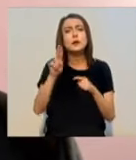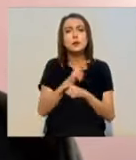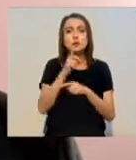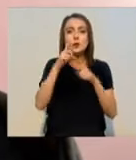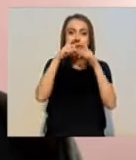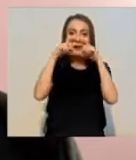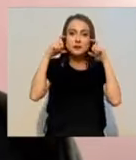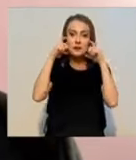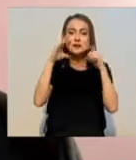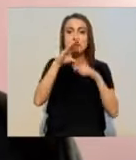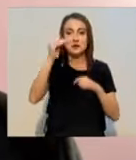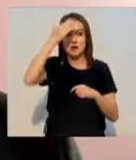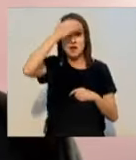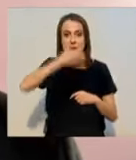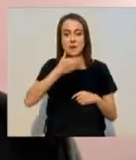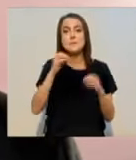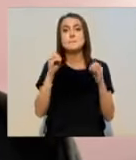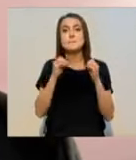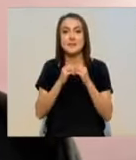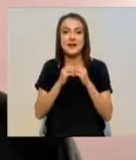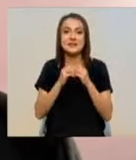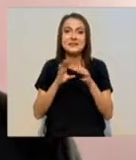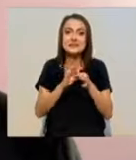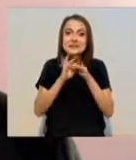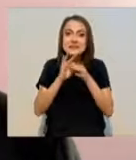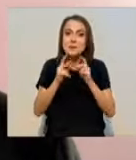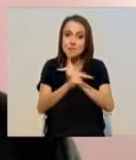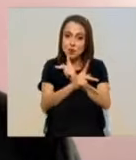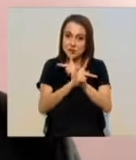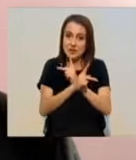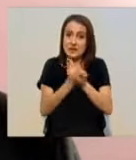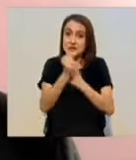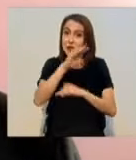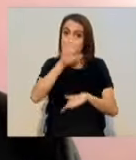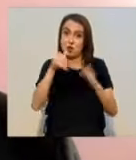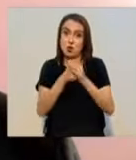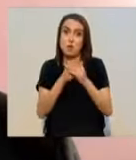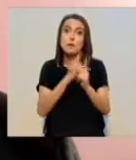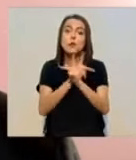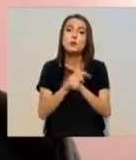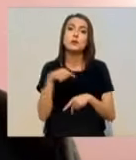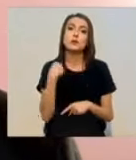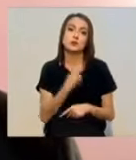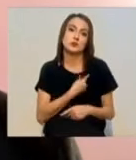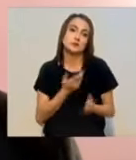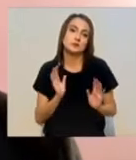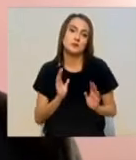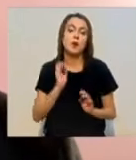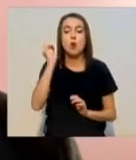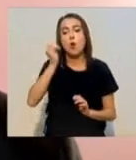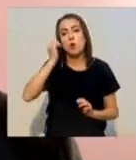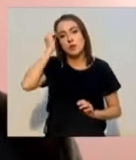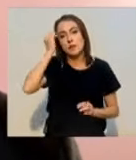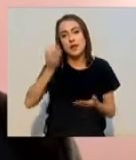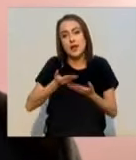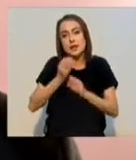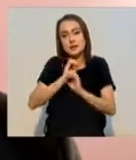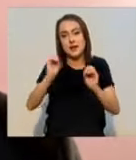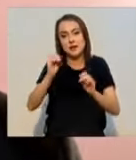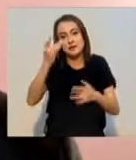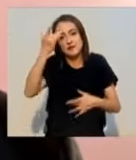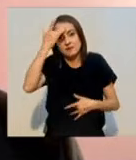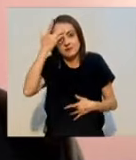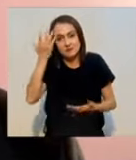estas mascarillas y caretas va más de la mano de proteger. O sea, si todos nos protegemos, pues obviamente pues casi nadie se va a